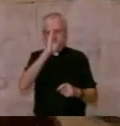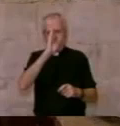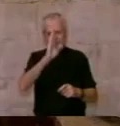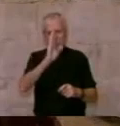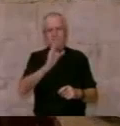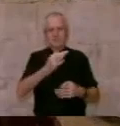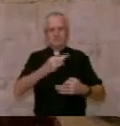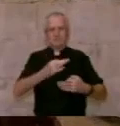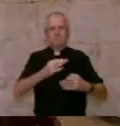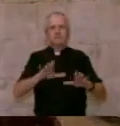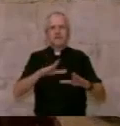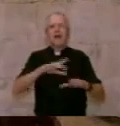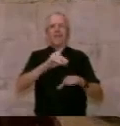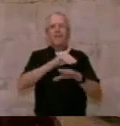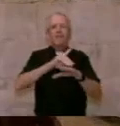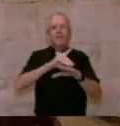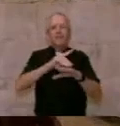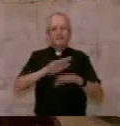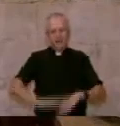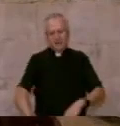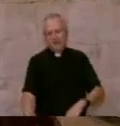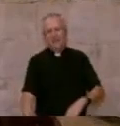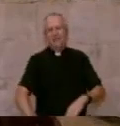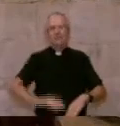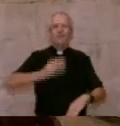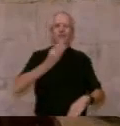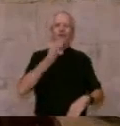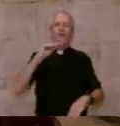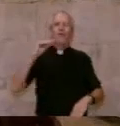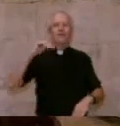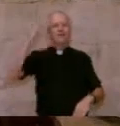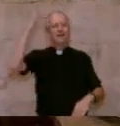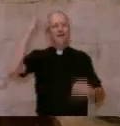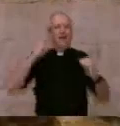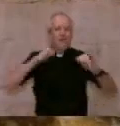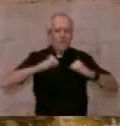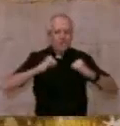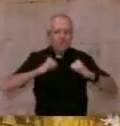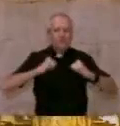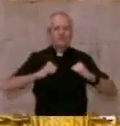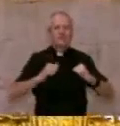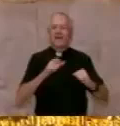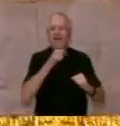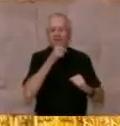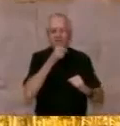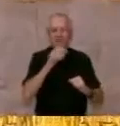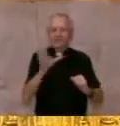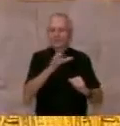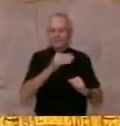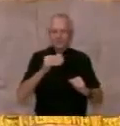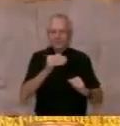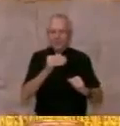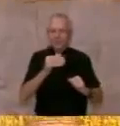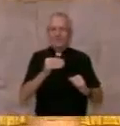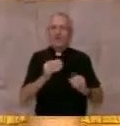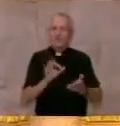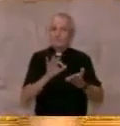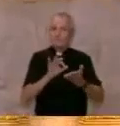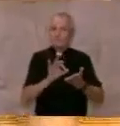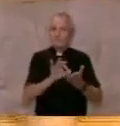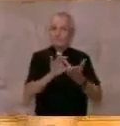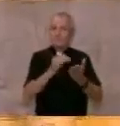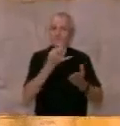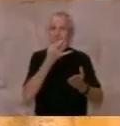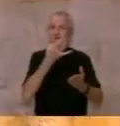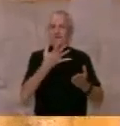de la diócesis, los niños, los jóvenes, los adultos y ancianos de cada comunidad cristiana, facilite también